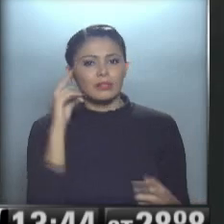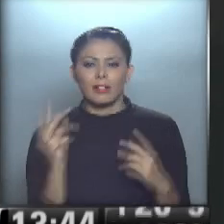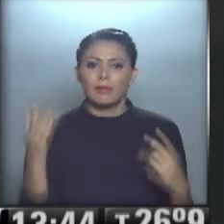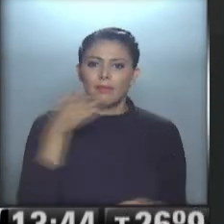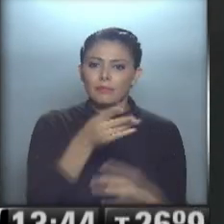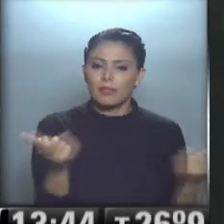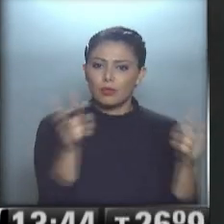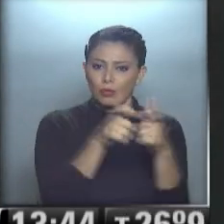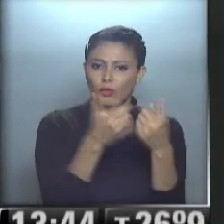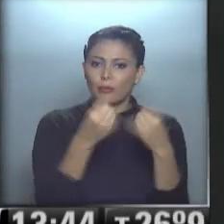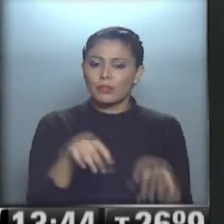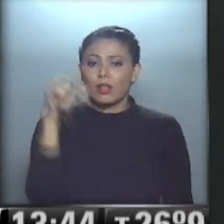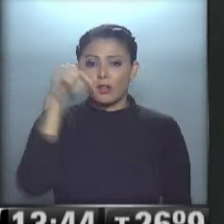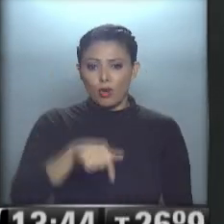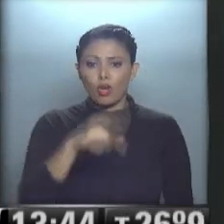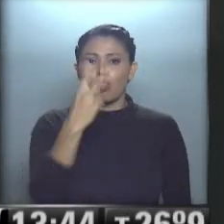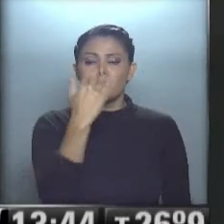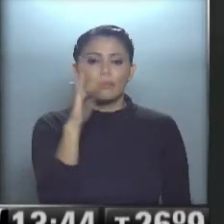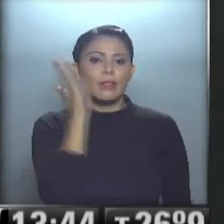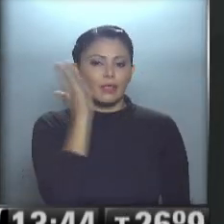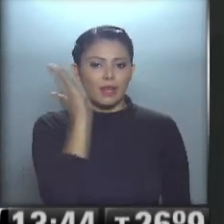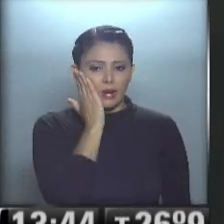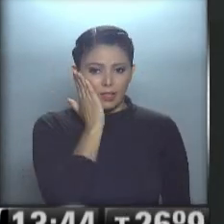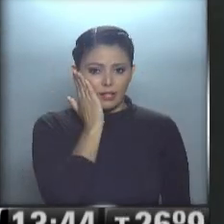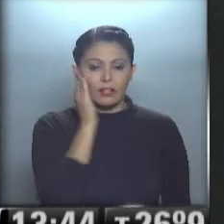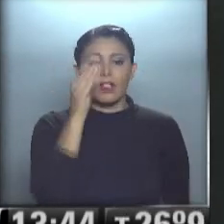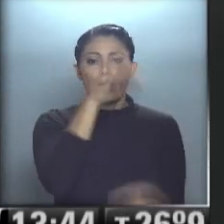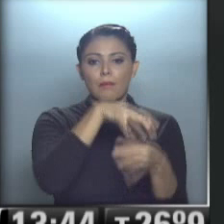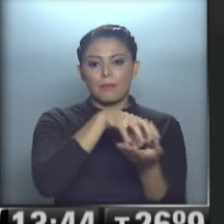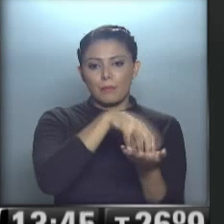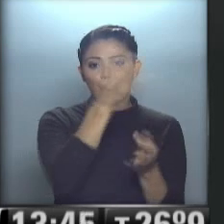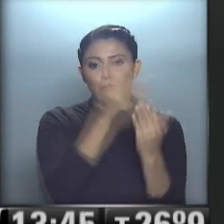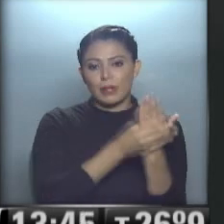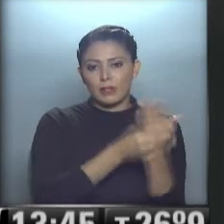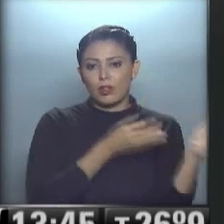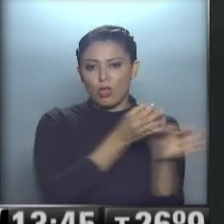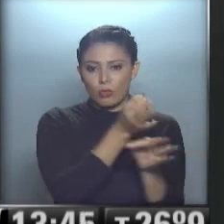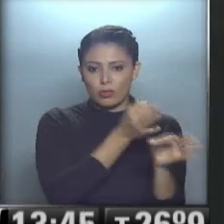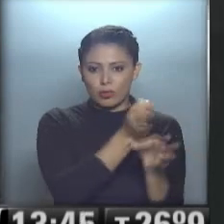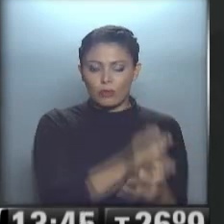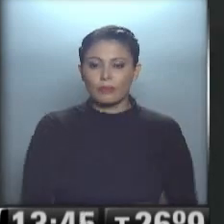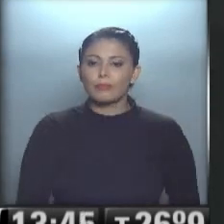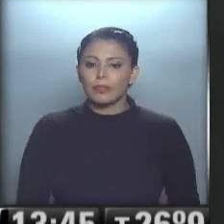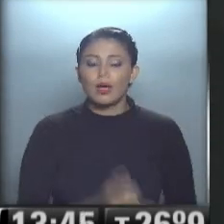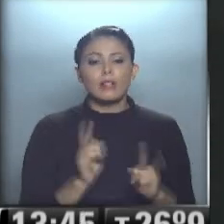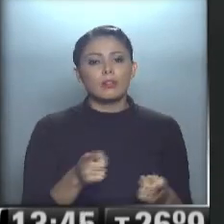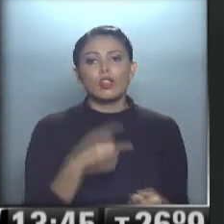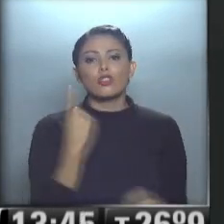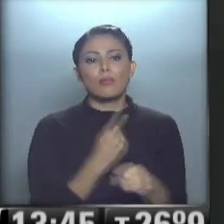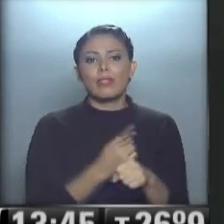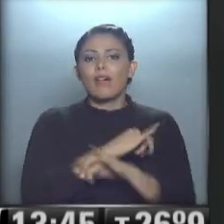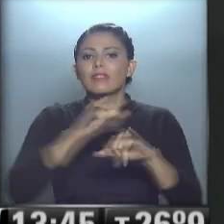tenemos programada para el día de hoy 14:30 horas en el Ministerio de Educación eh consiguientemente No puedo